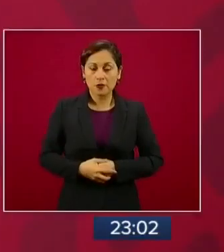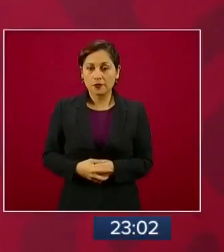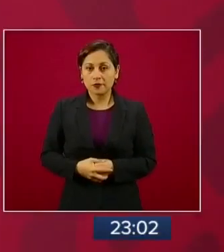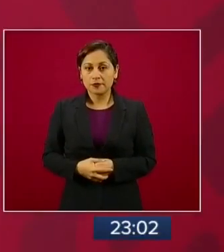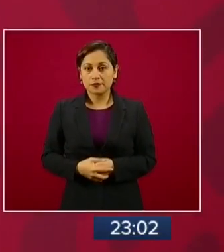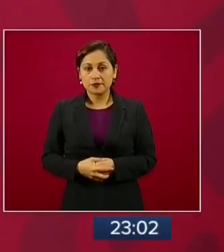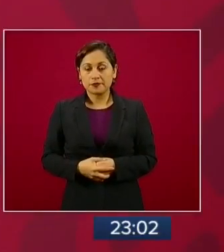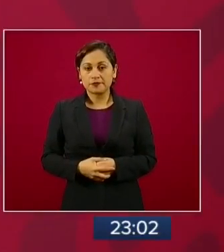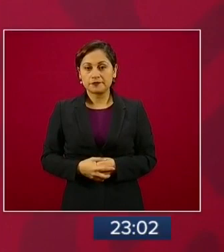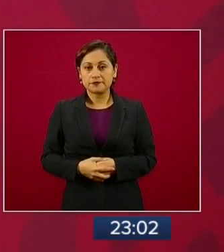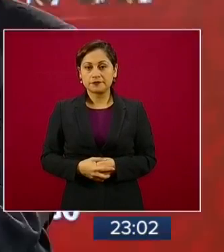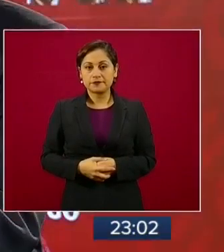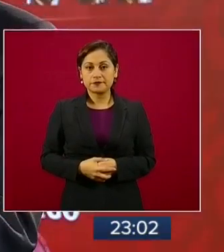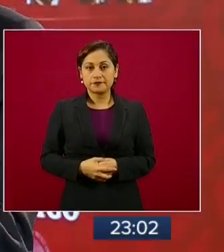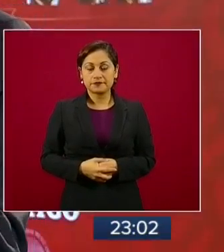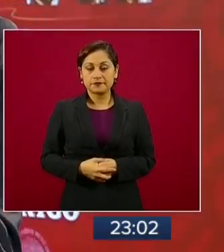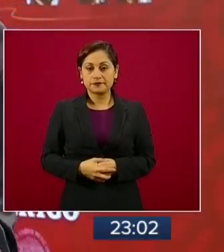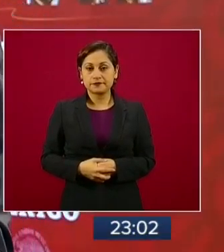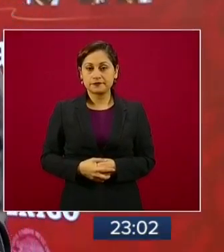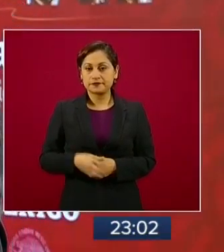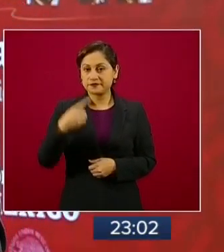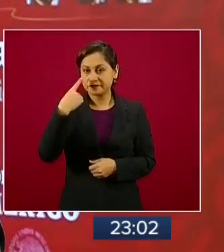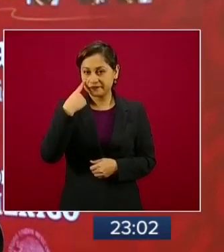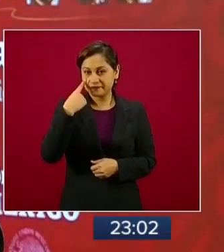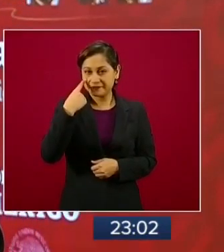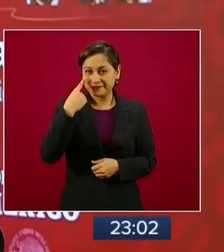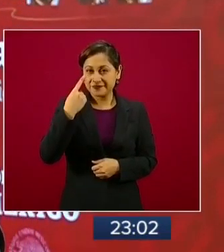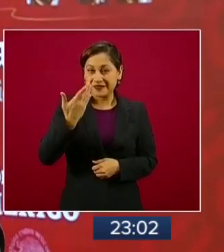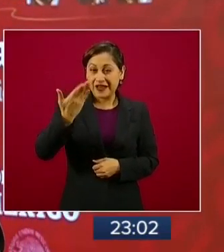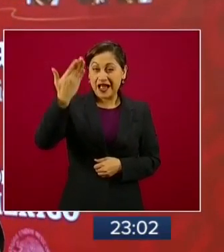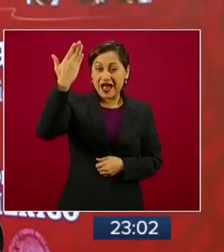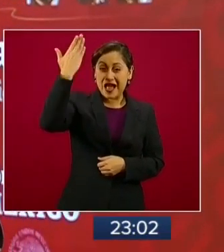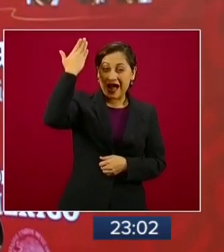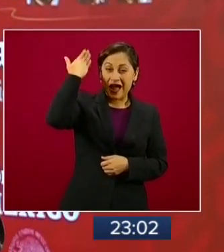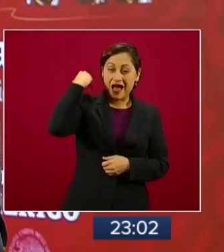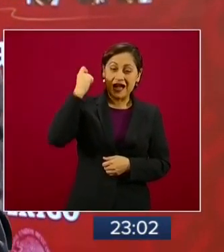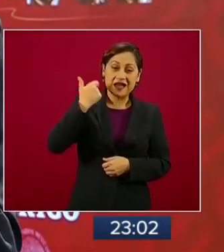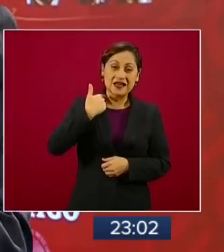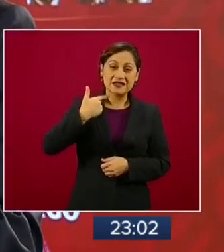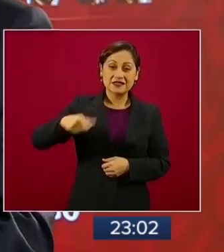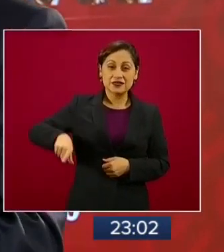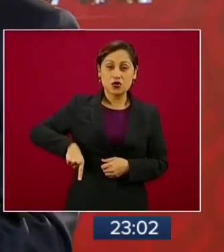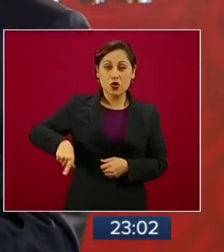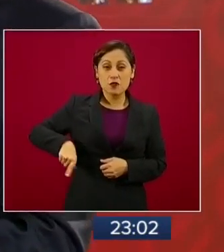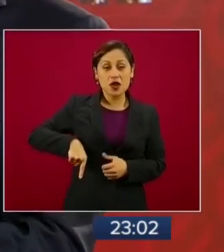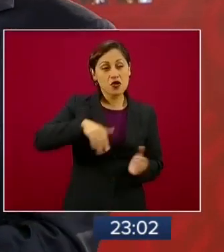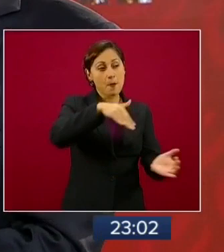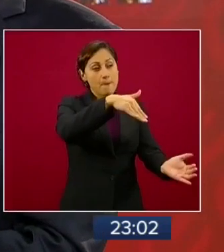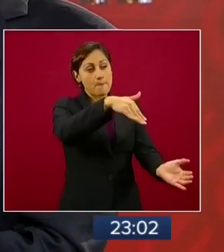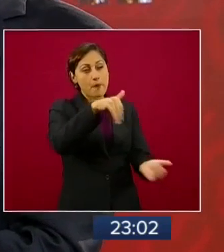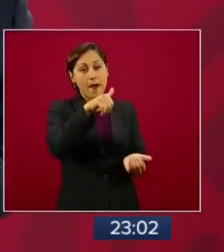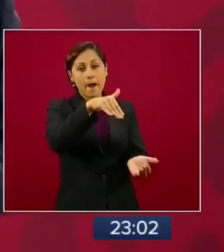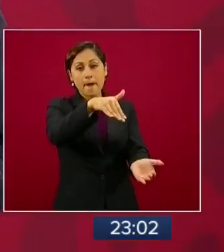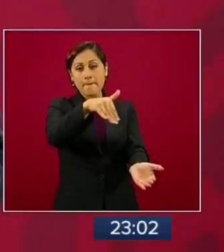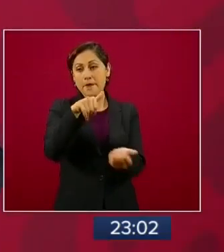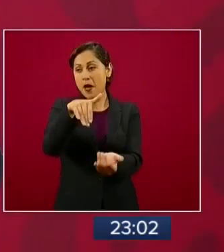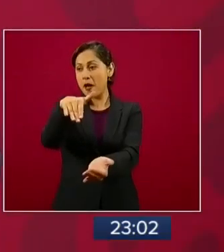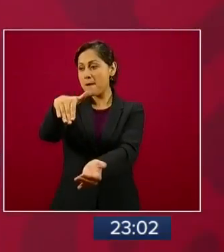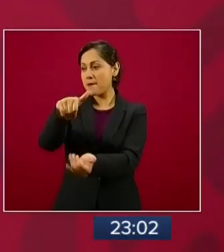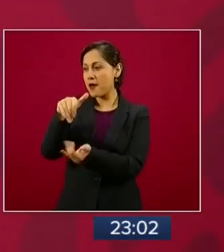le costaba mucho al pueblo mantener al gobierno pero un gobierno mantenido